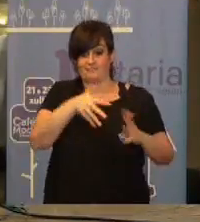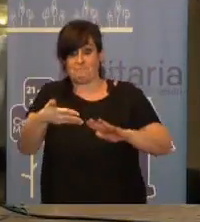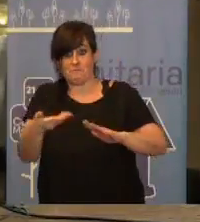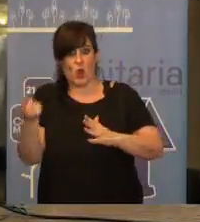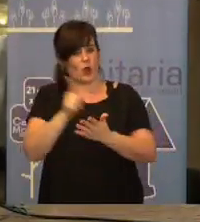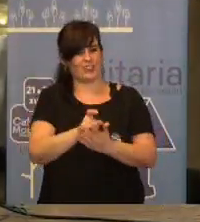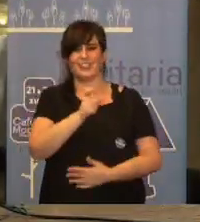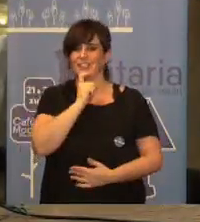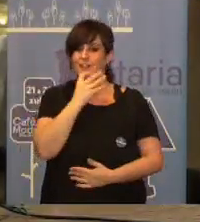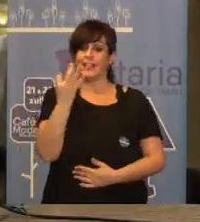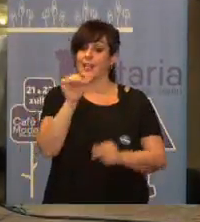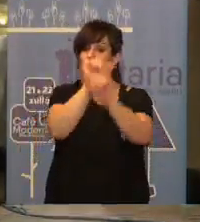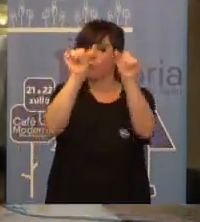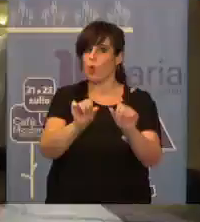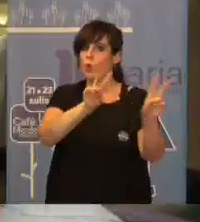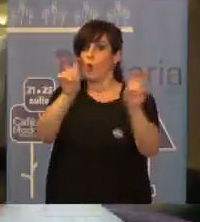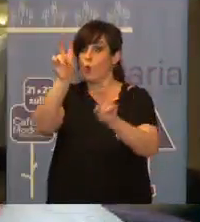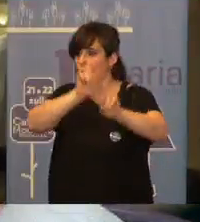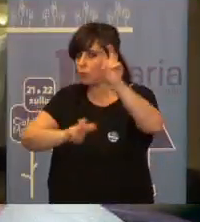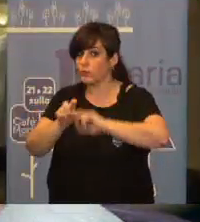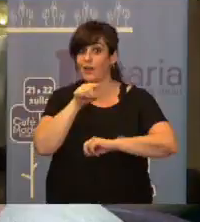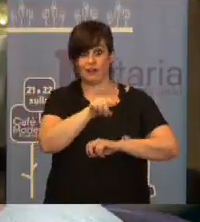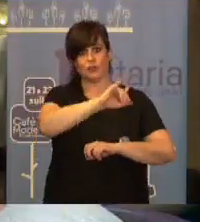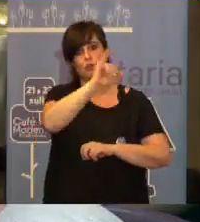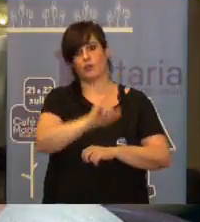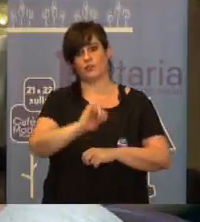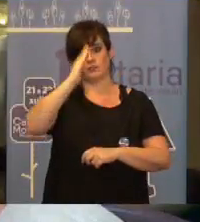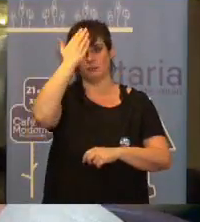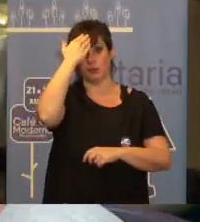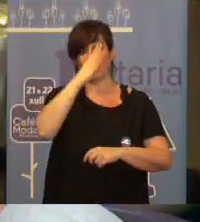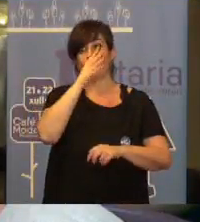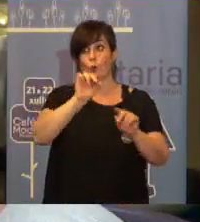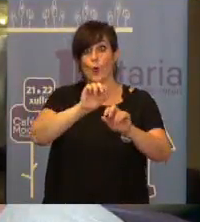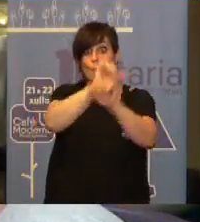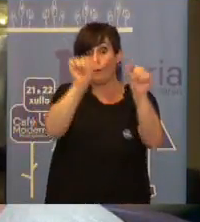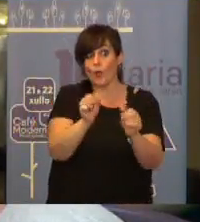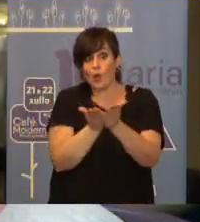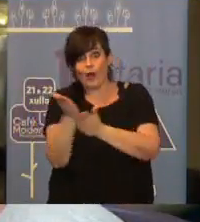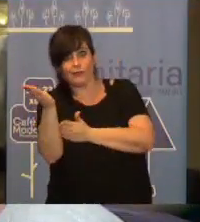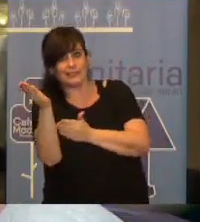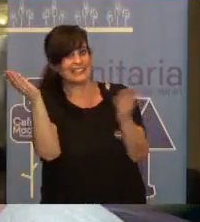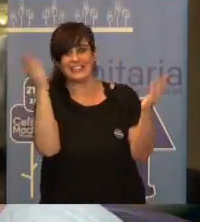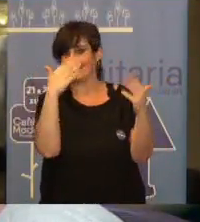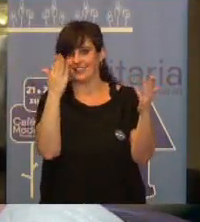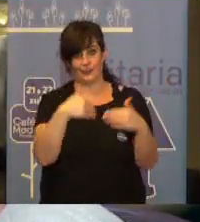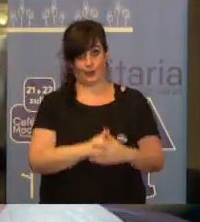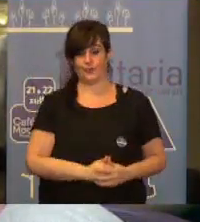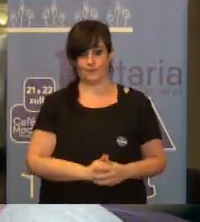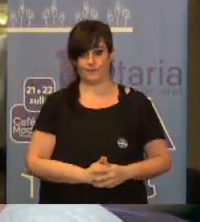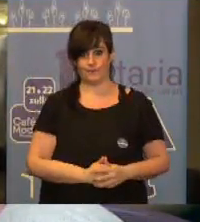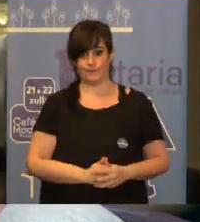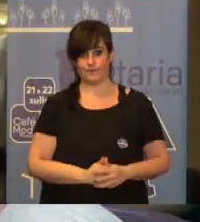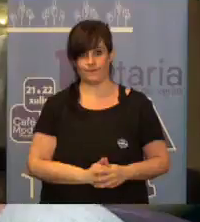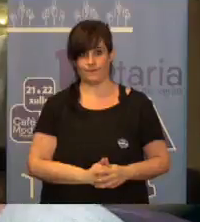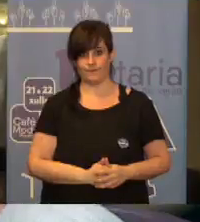outro modelo, e esa é a primeira gran crisis da esquerda, é dicir, non ser capaces de ter un modelo alternativo actual en términos productivos. Hai